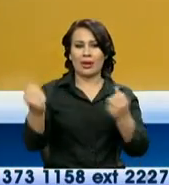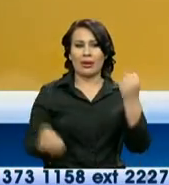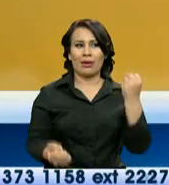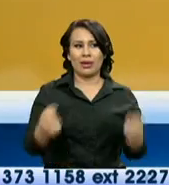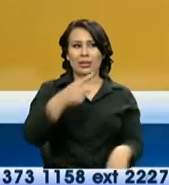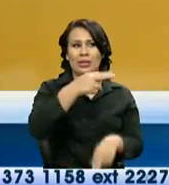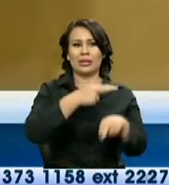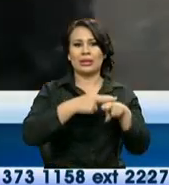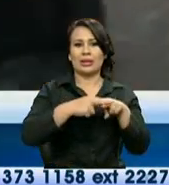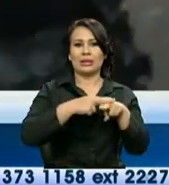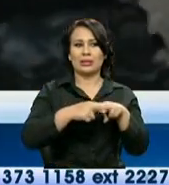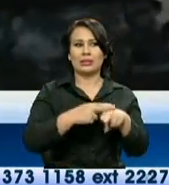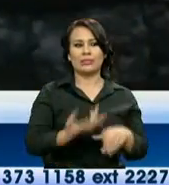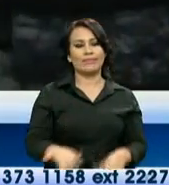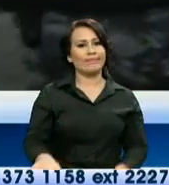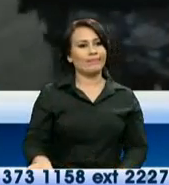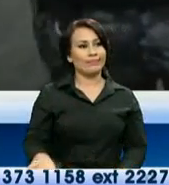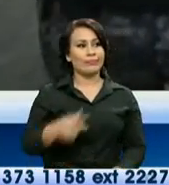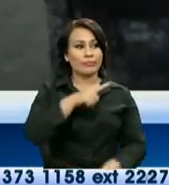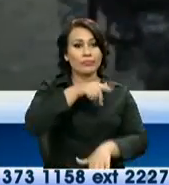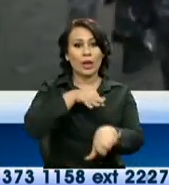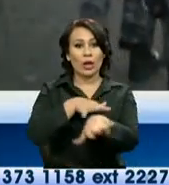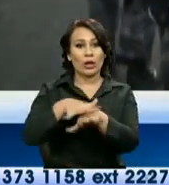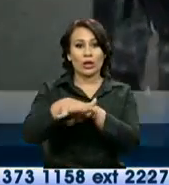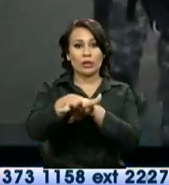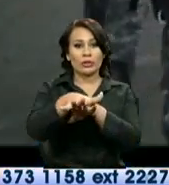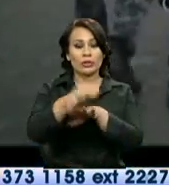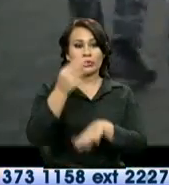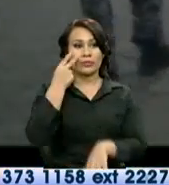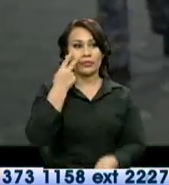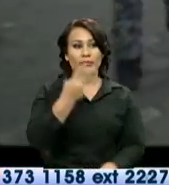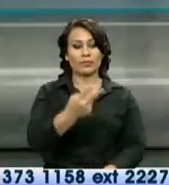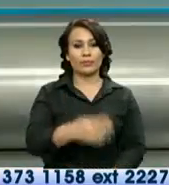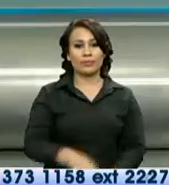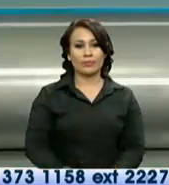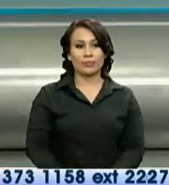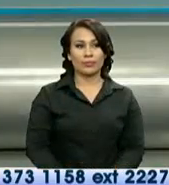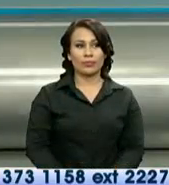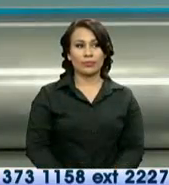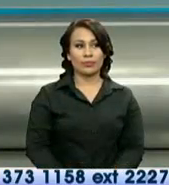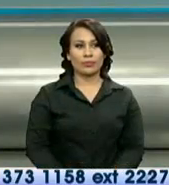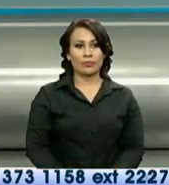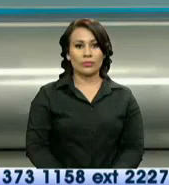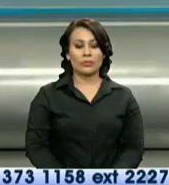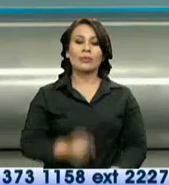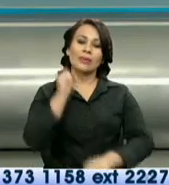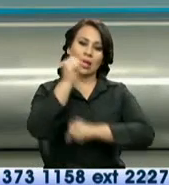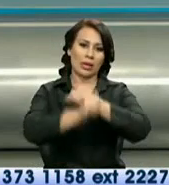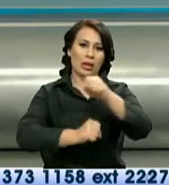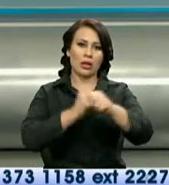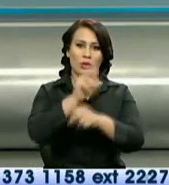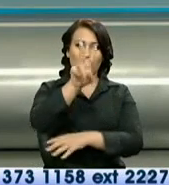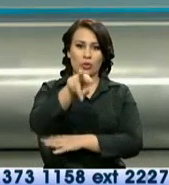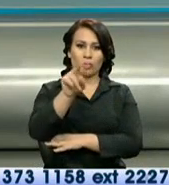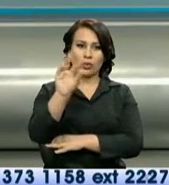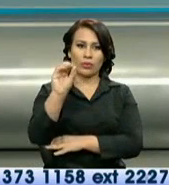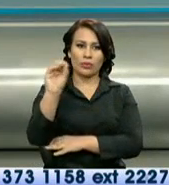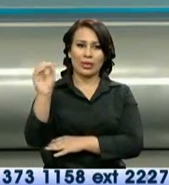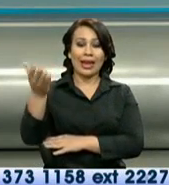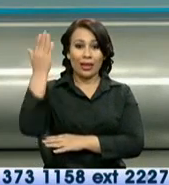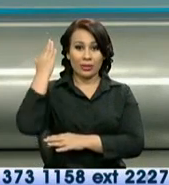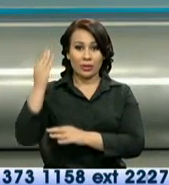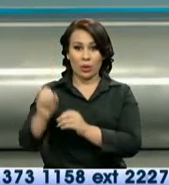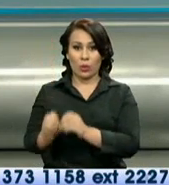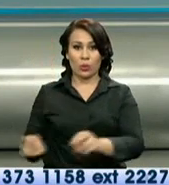taxi federado. Desde Los Ríos, informó Odette Camacho. En el año 2000, la Asamblea General de las Naciones